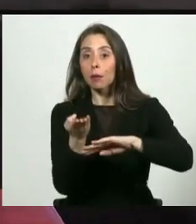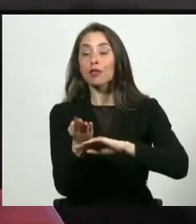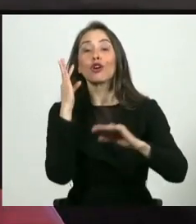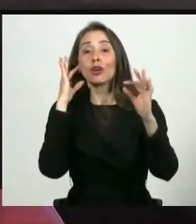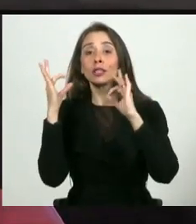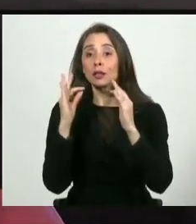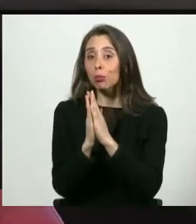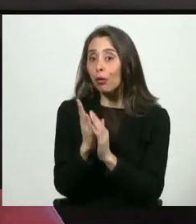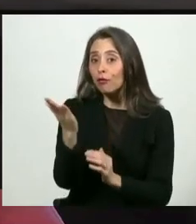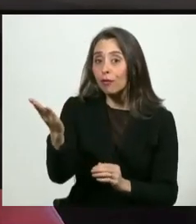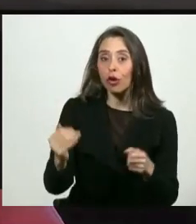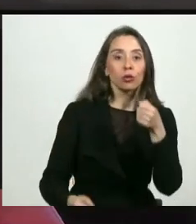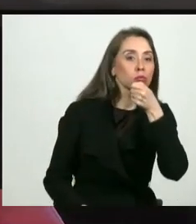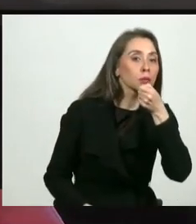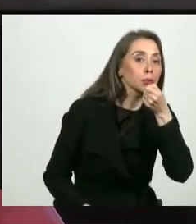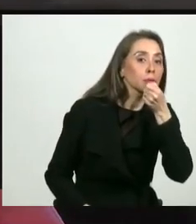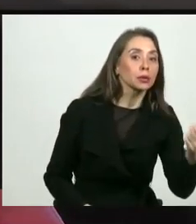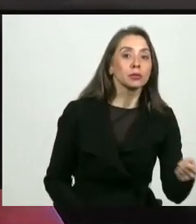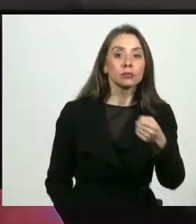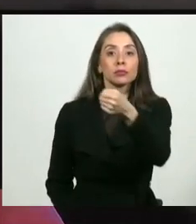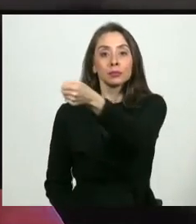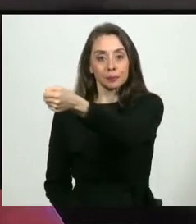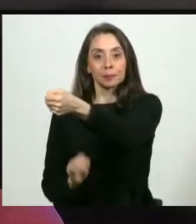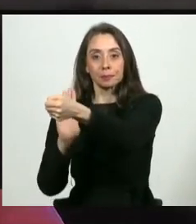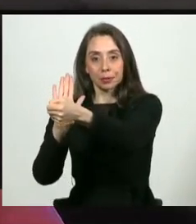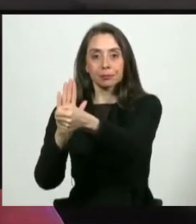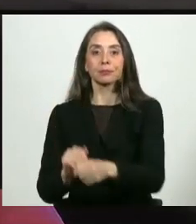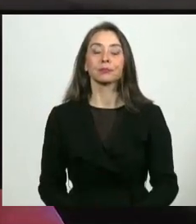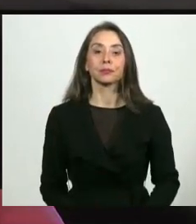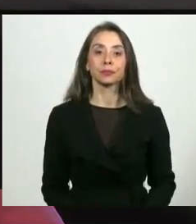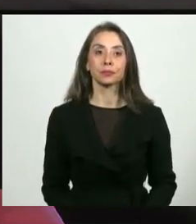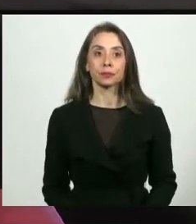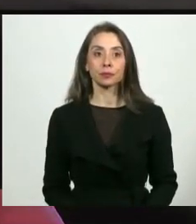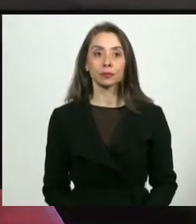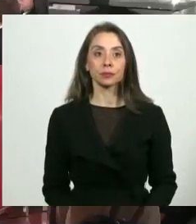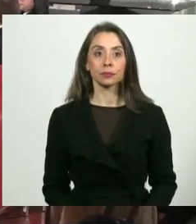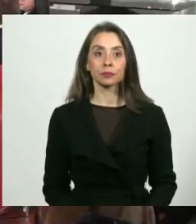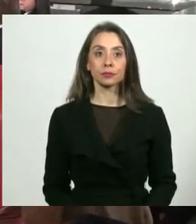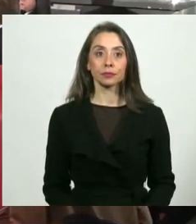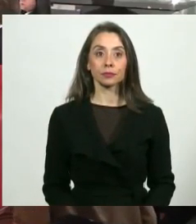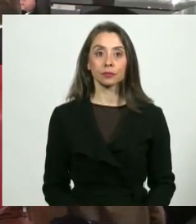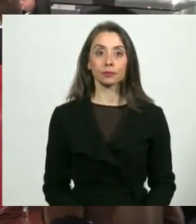por favor, sí, el micrófono va camino a usted.